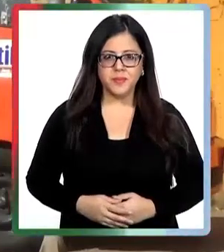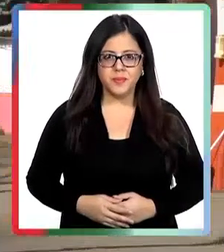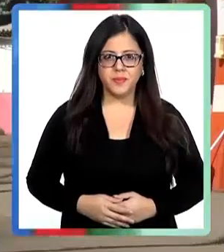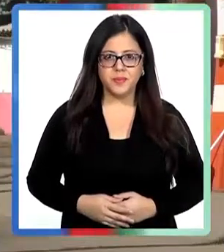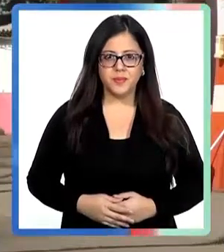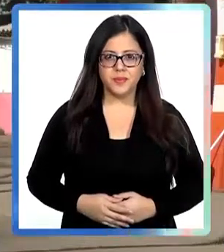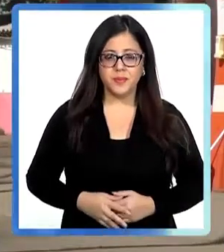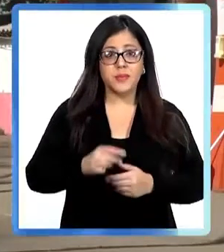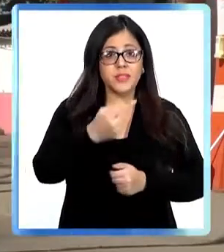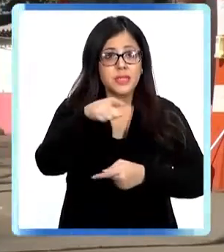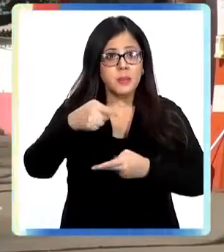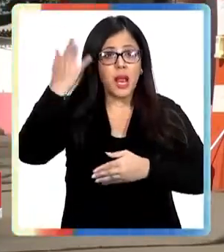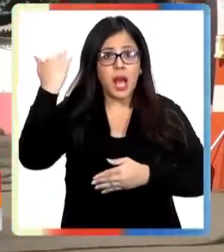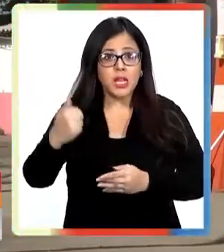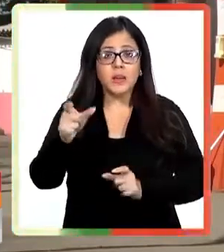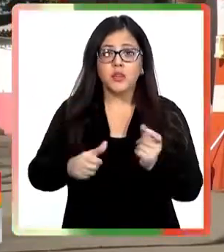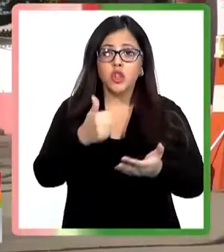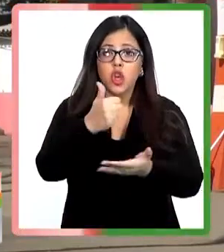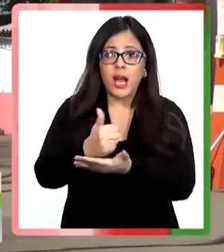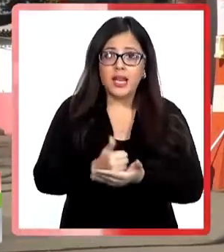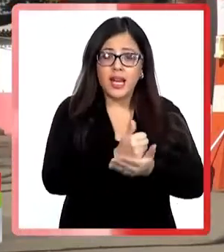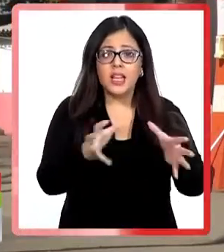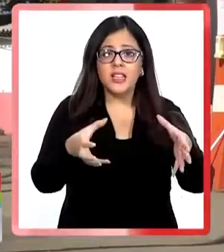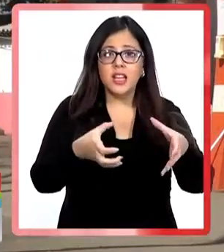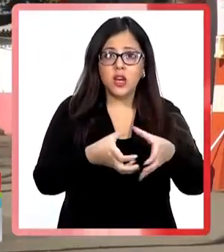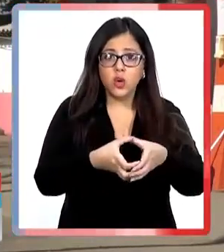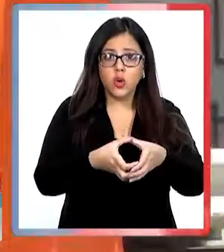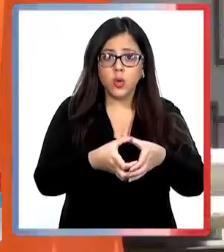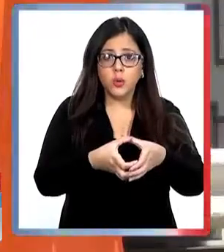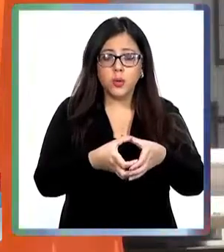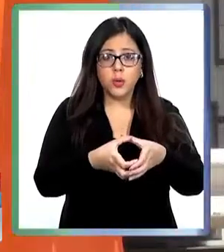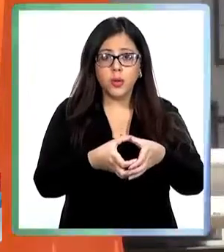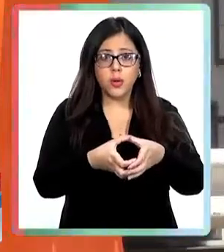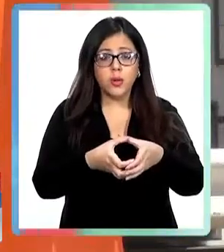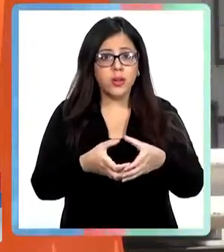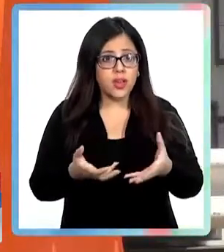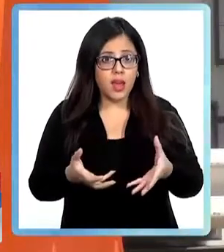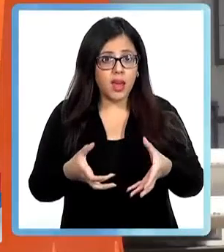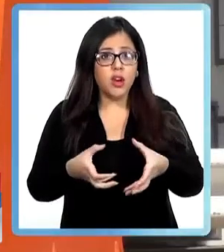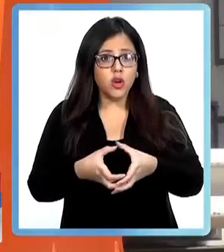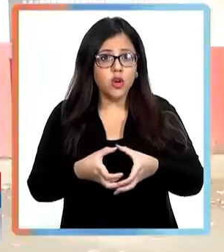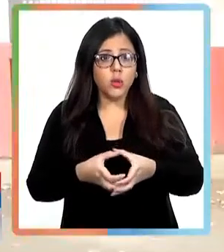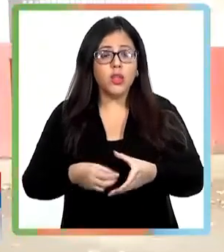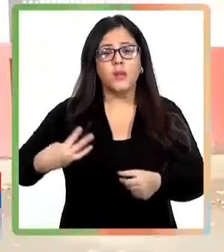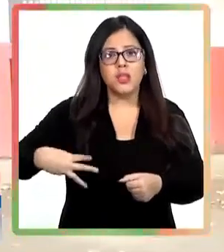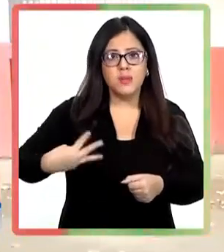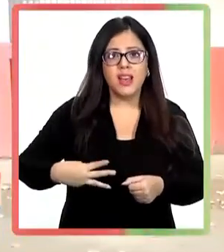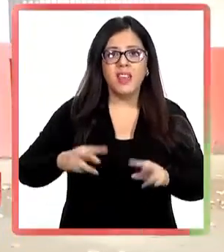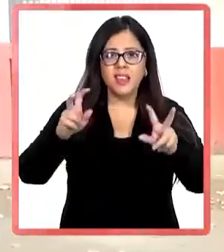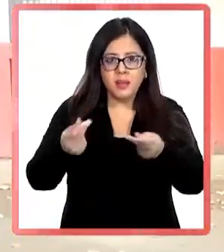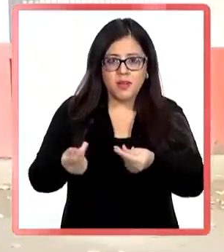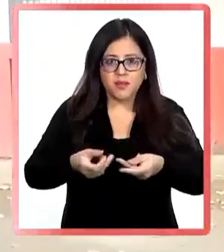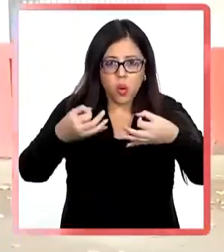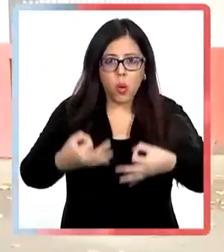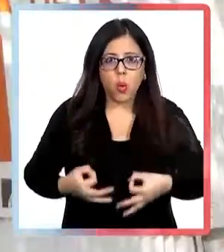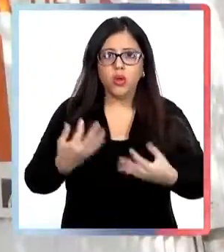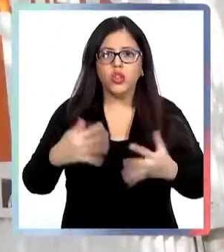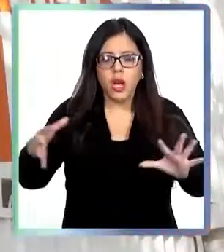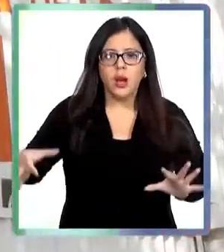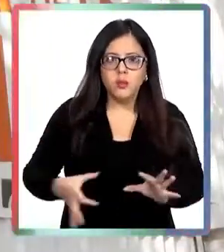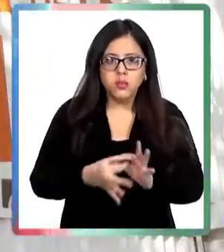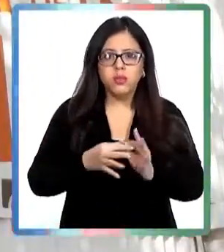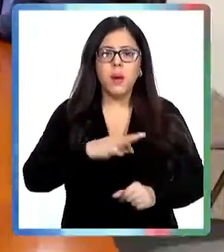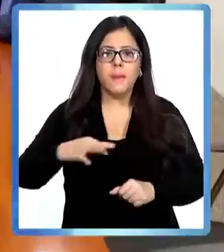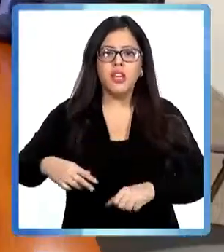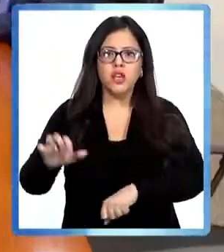solo un par de semanas, los alcaldes de la Asociación de Municipios por el Gas a Precio Justo se reunían con los ministros de Energía Claudio Huepe y